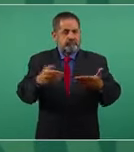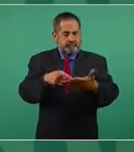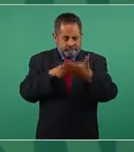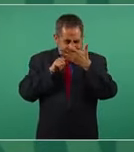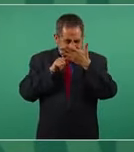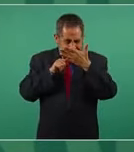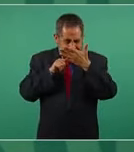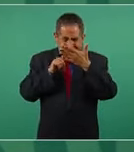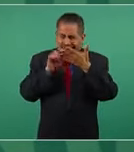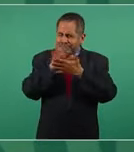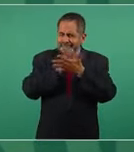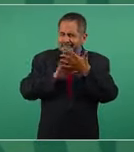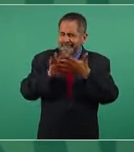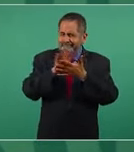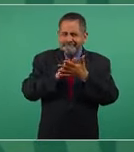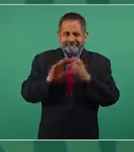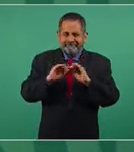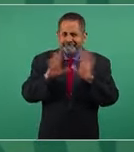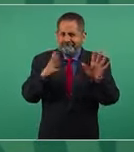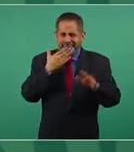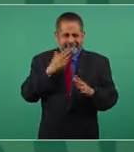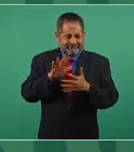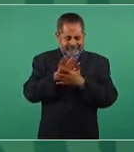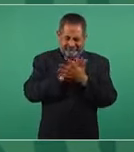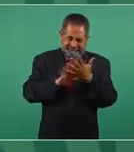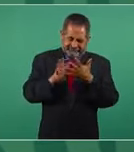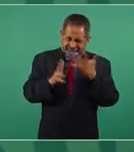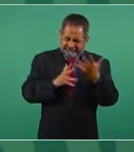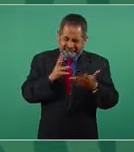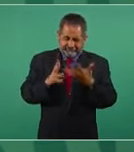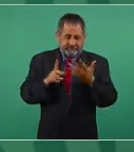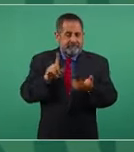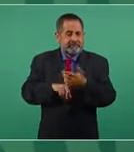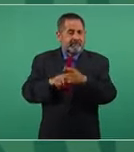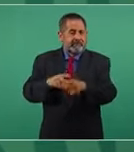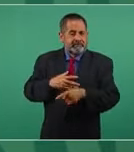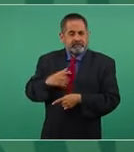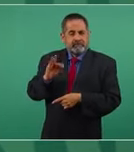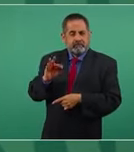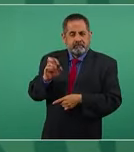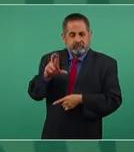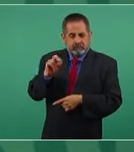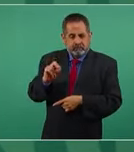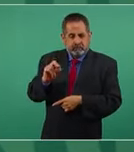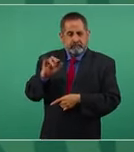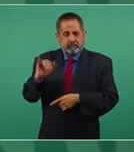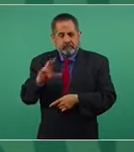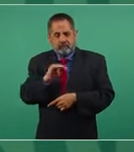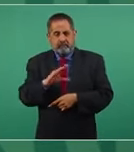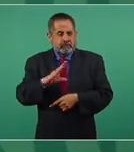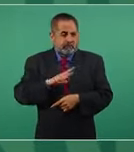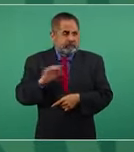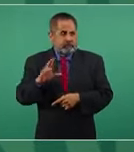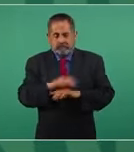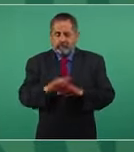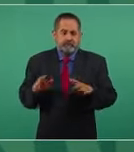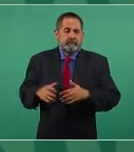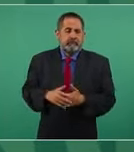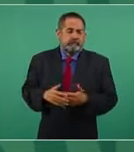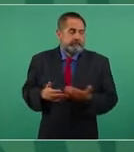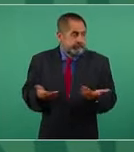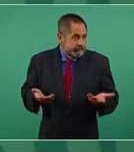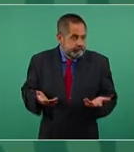no clara, ambigua, sobre si tenía fuero o no. Y ahora